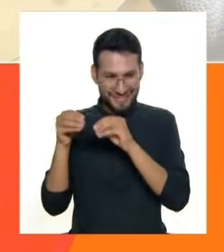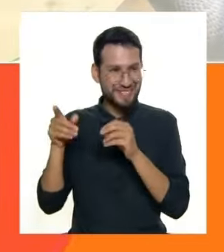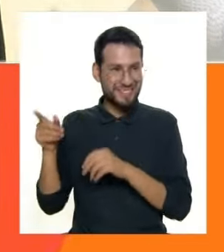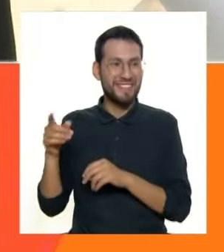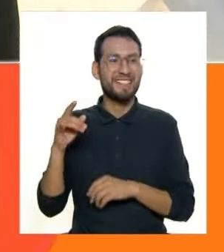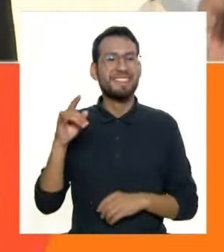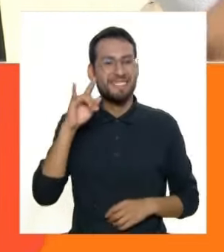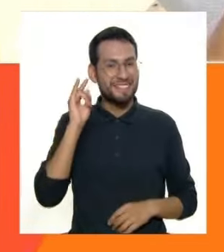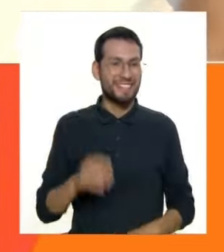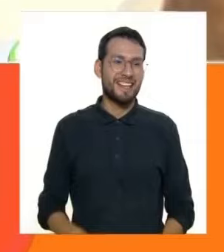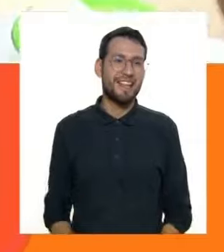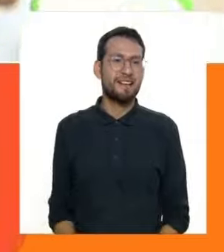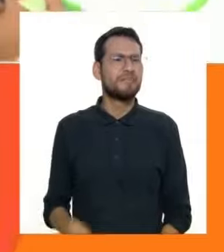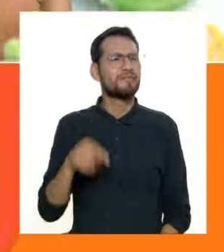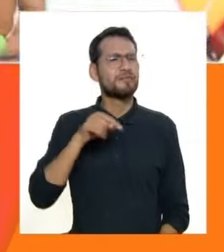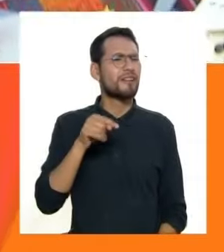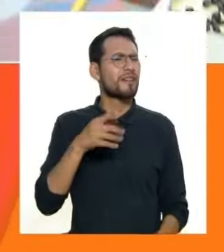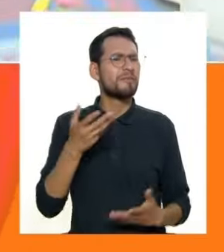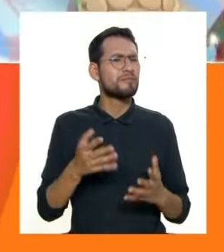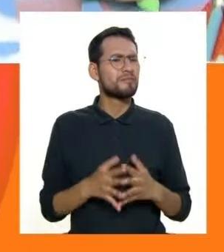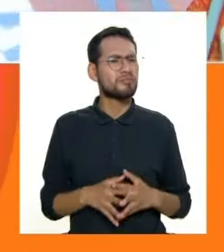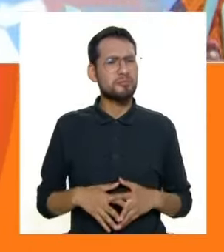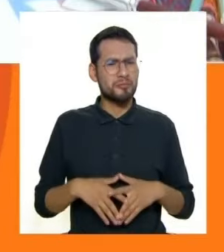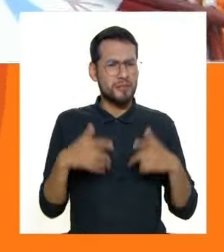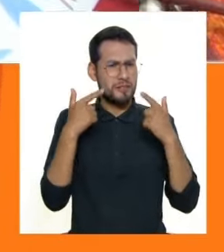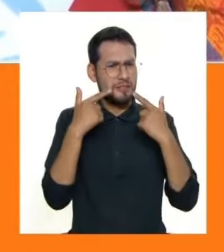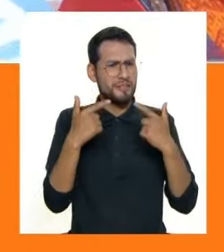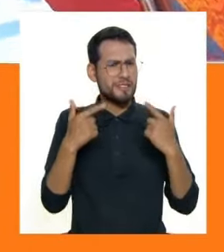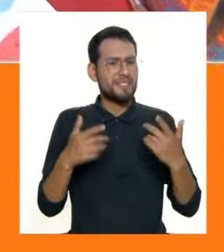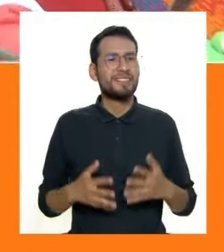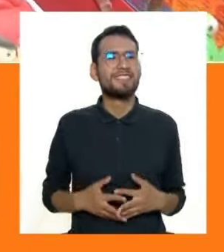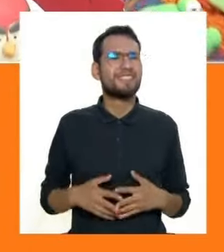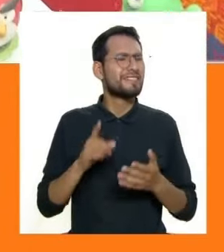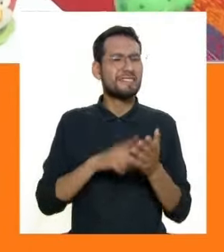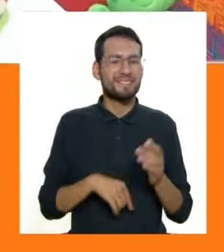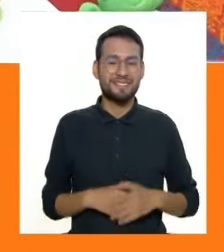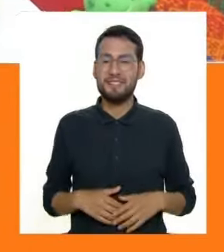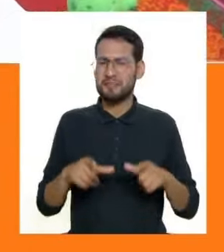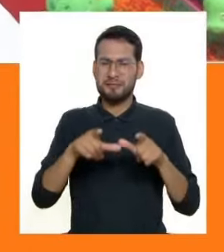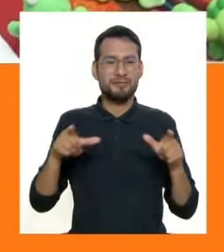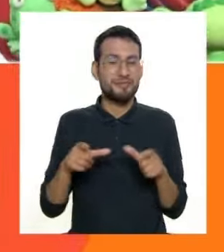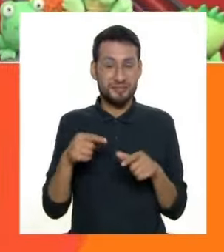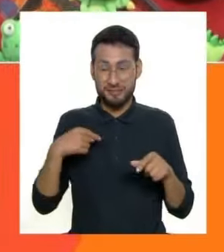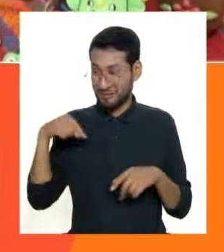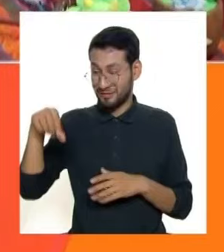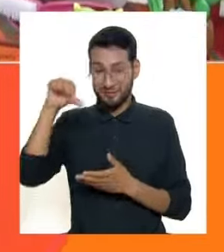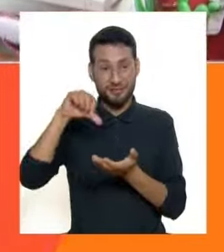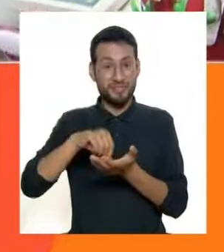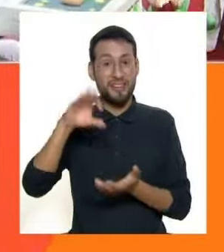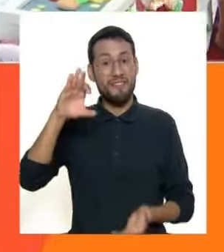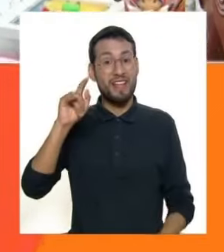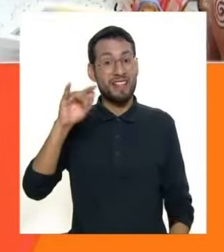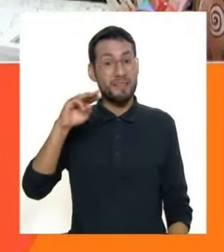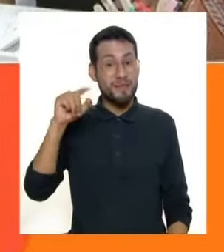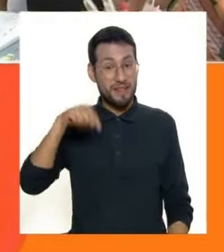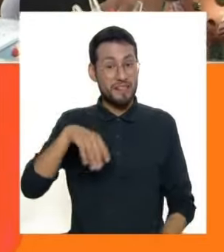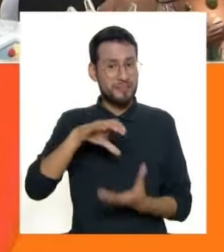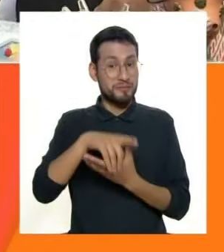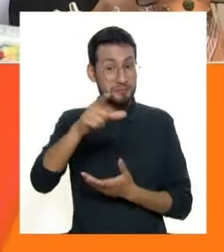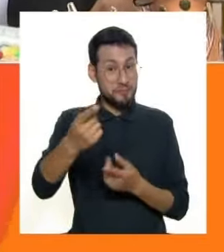mira, lo que pasa es que eso es lo más chévere de todo, es que en el lugar en donde estoy, que es en el Parque de Fátima, aquí en Chorrillos,